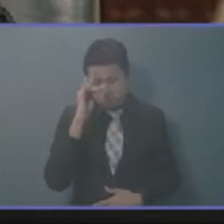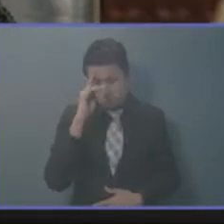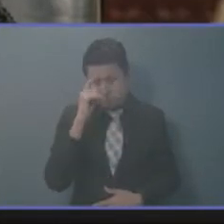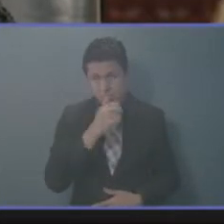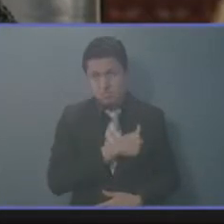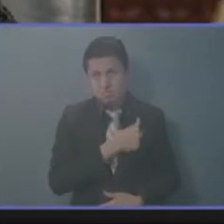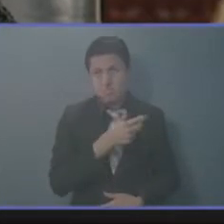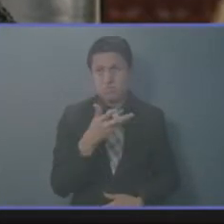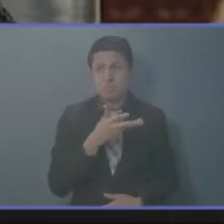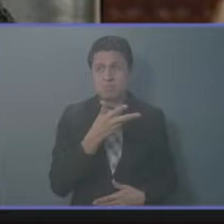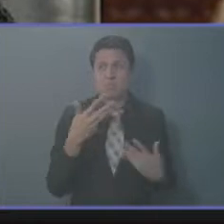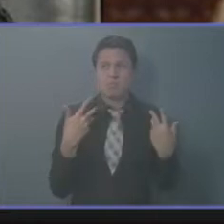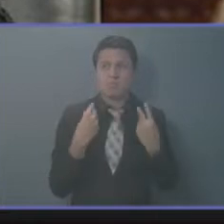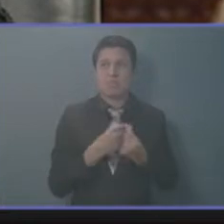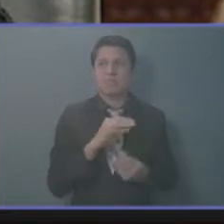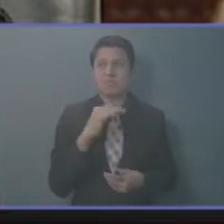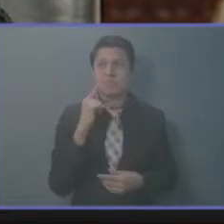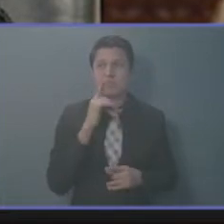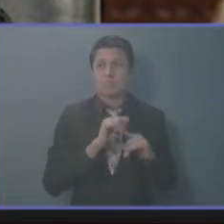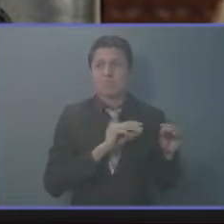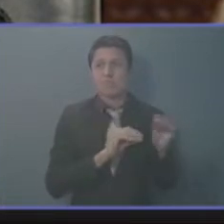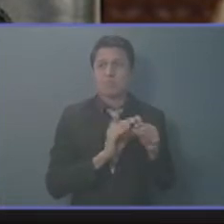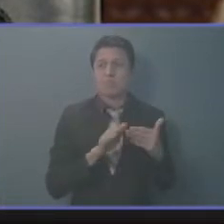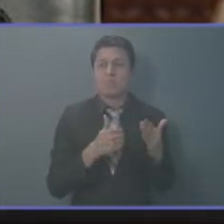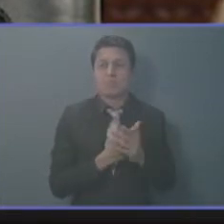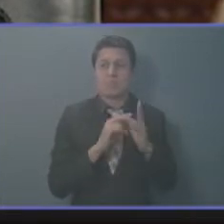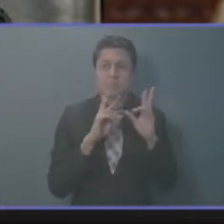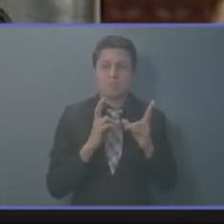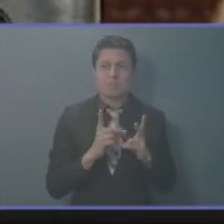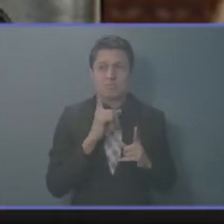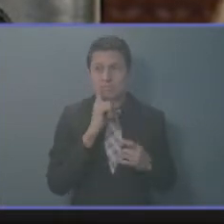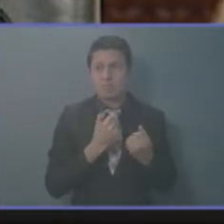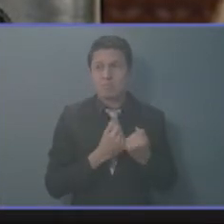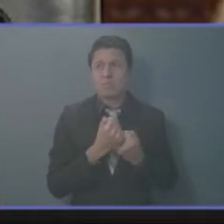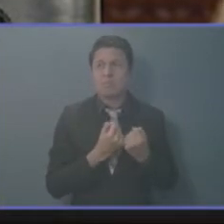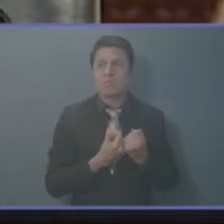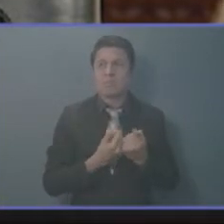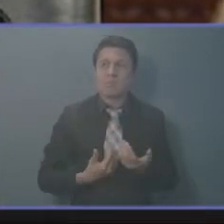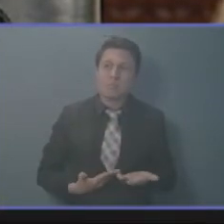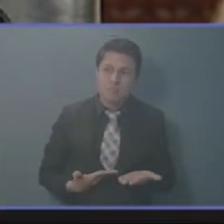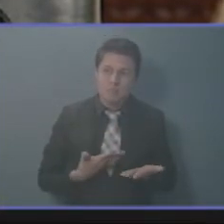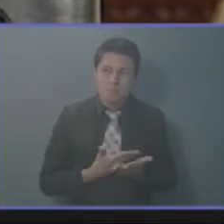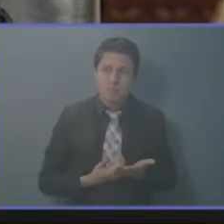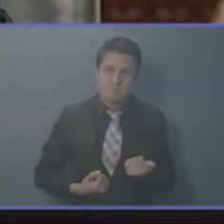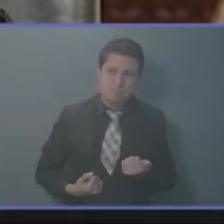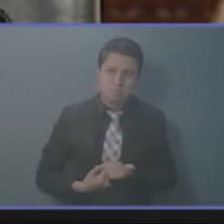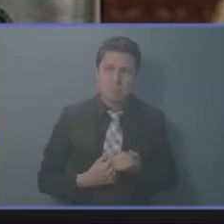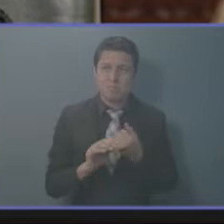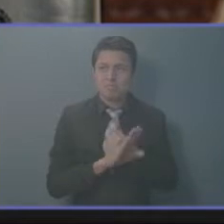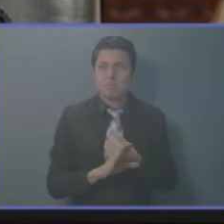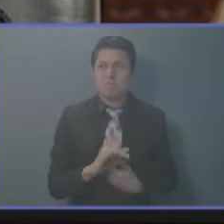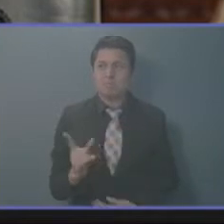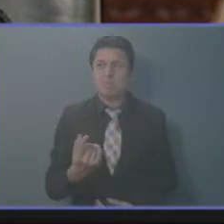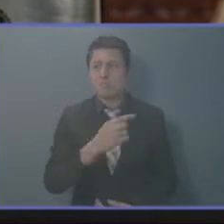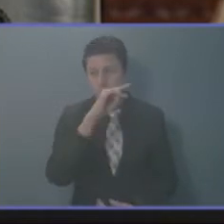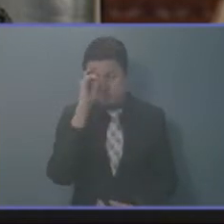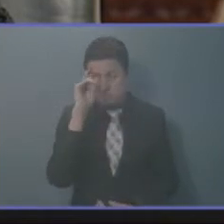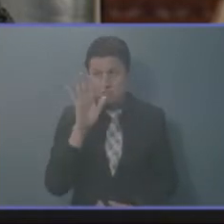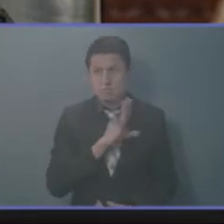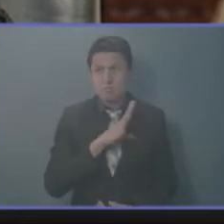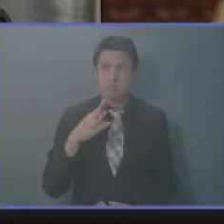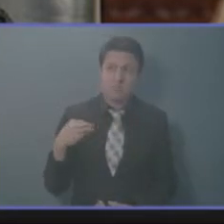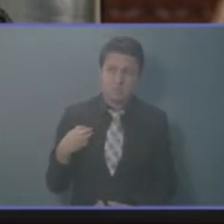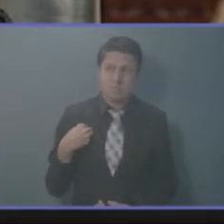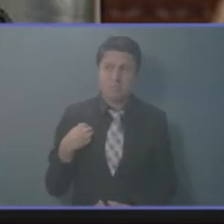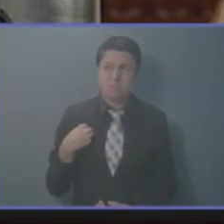función social y que el Estado empleará todos los recursos que estén a su alcance para proporcionar seguridad al trabajador y su familia,